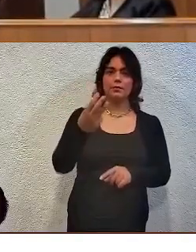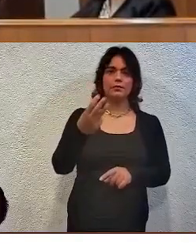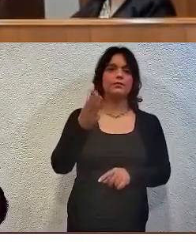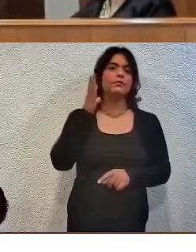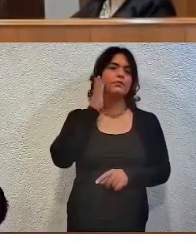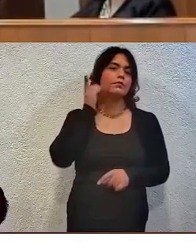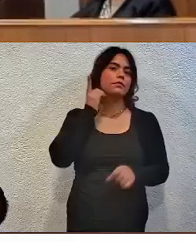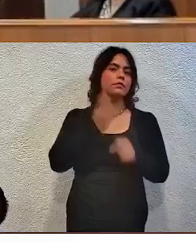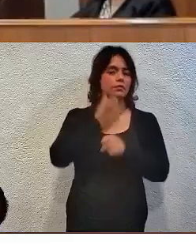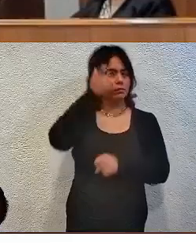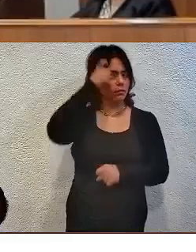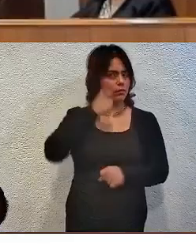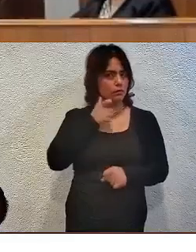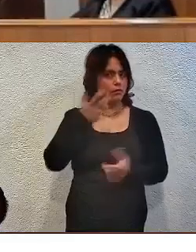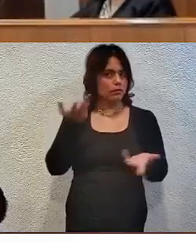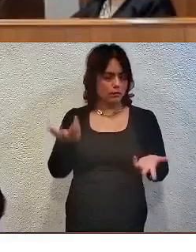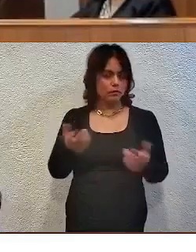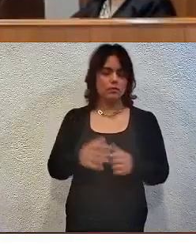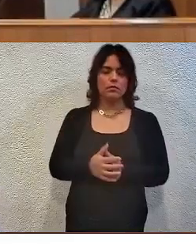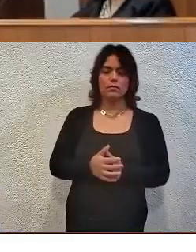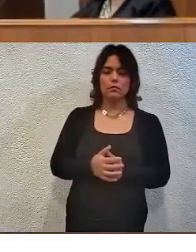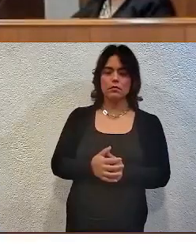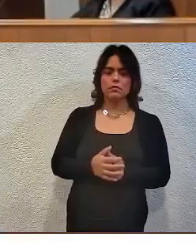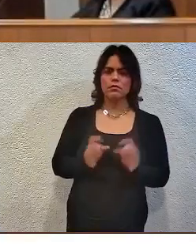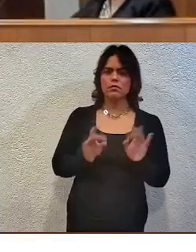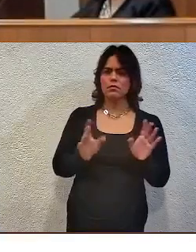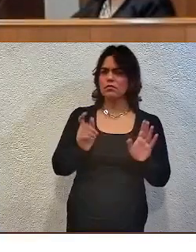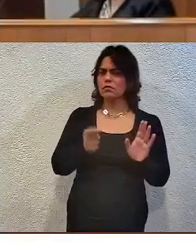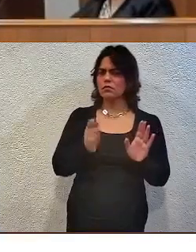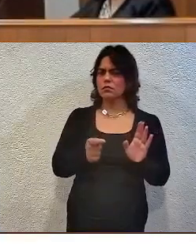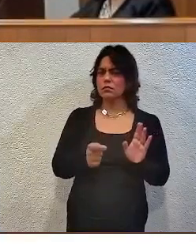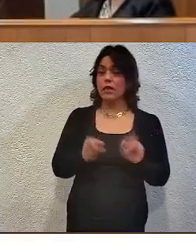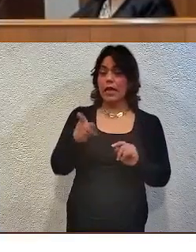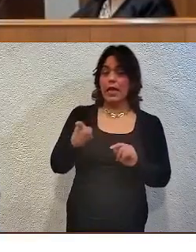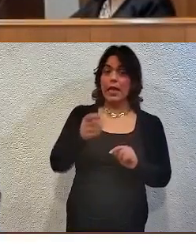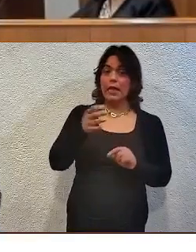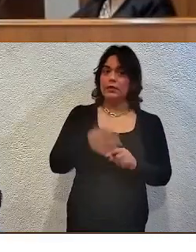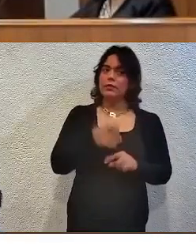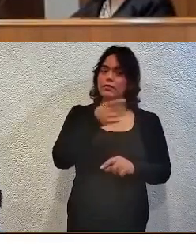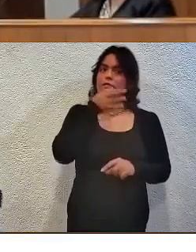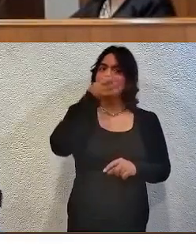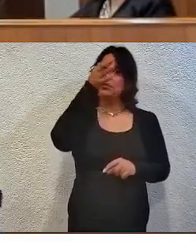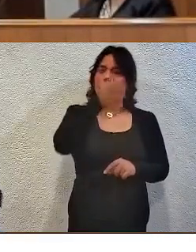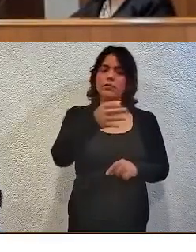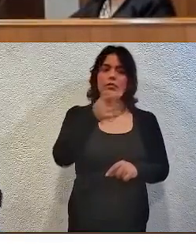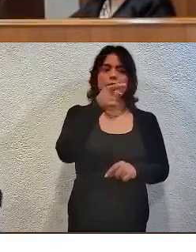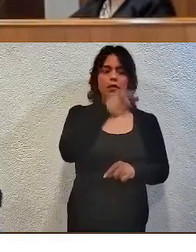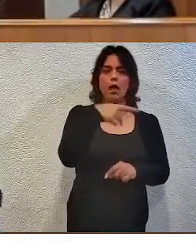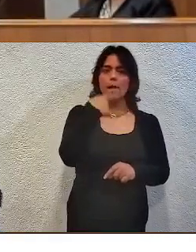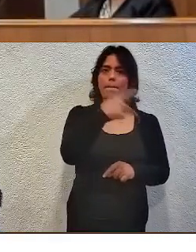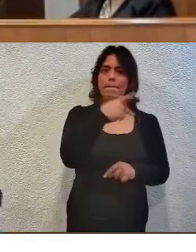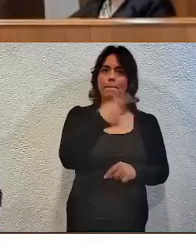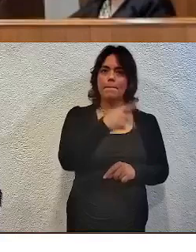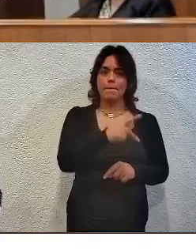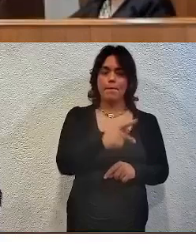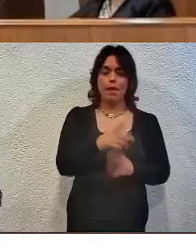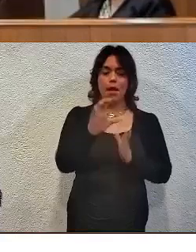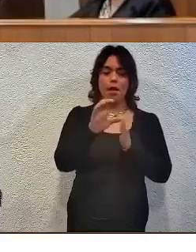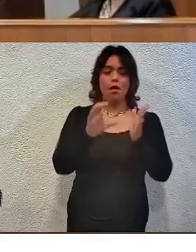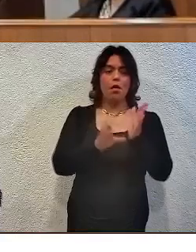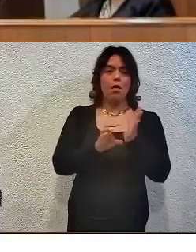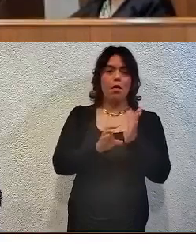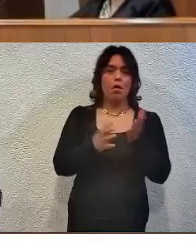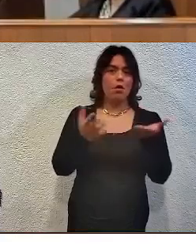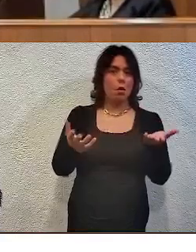del Estado de Guerrero. En este asunto, el actor denunció la omisión del Congreso local de armonizar la Constitución del Estado con